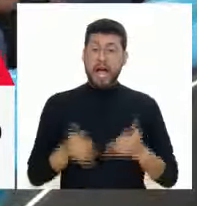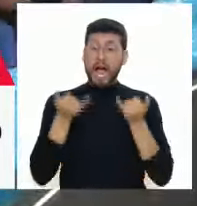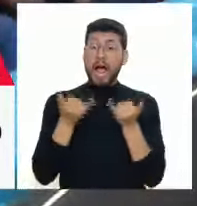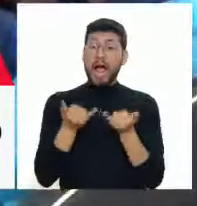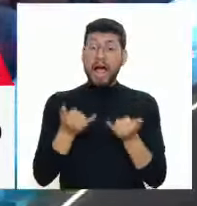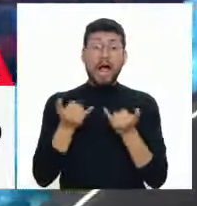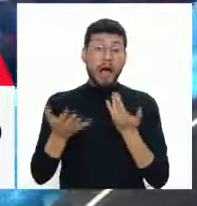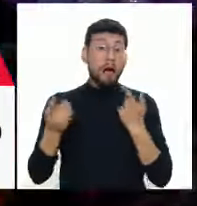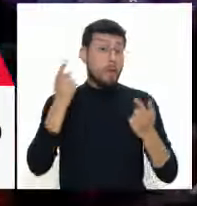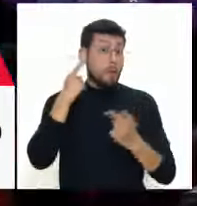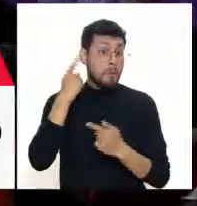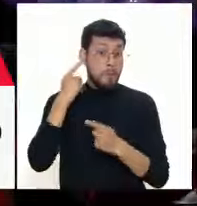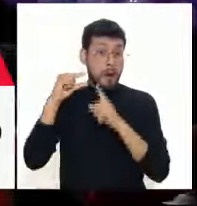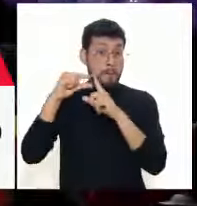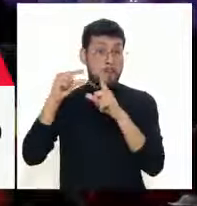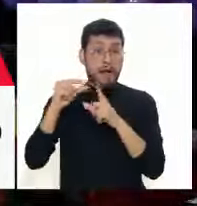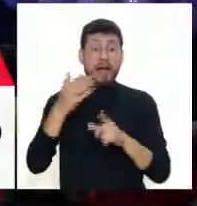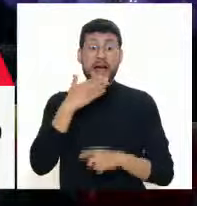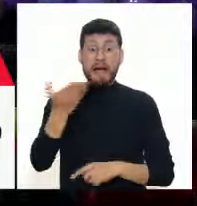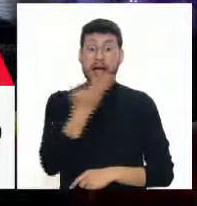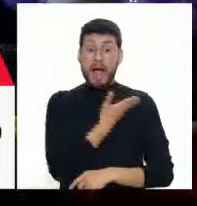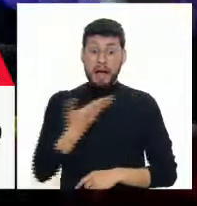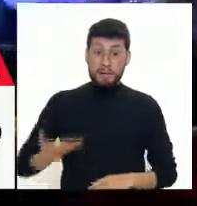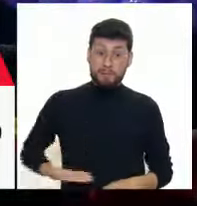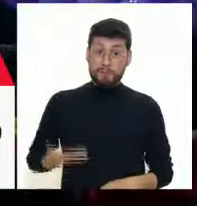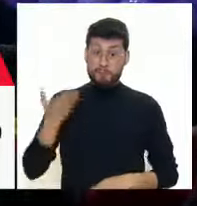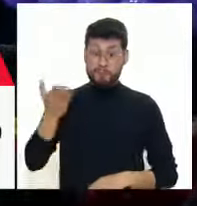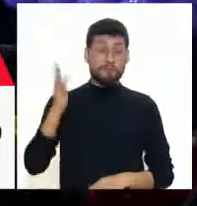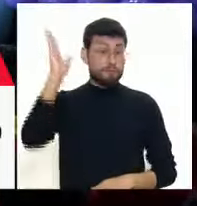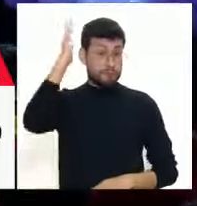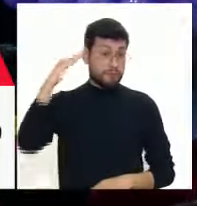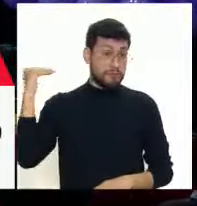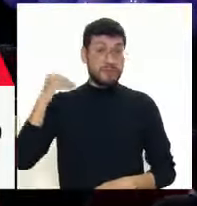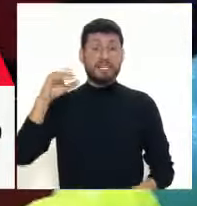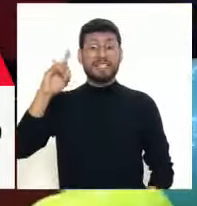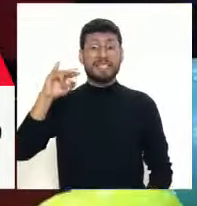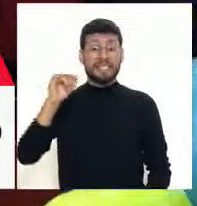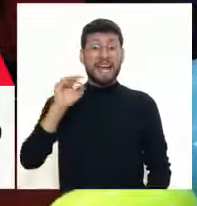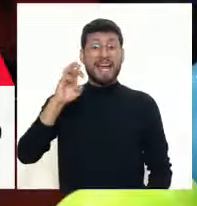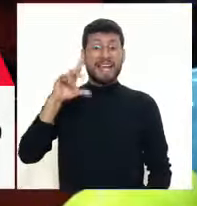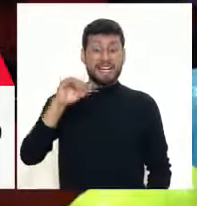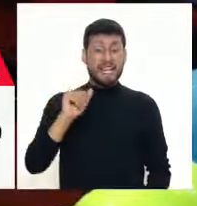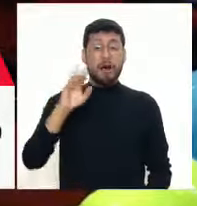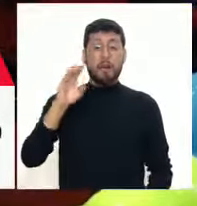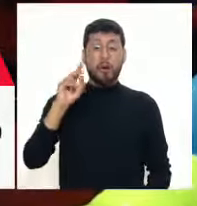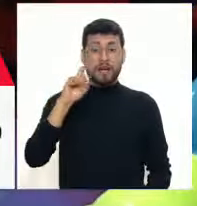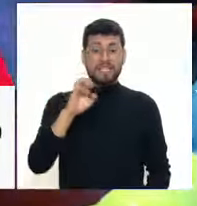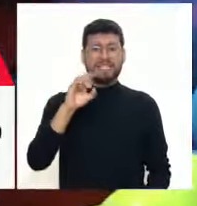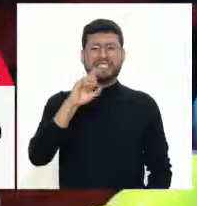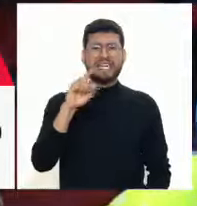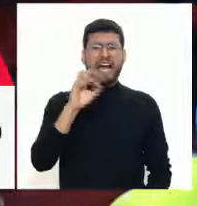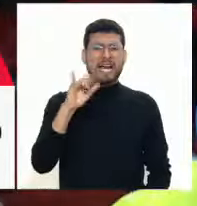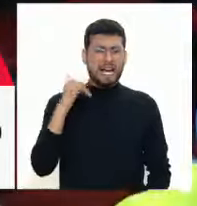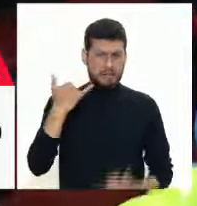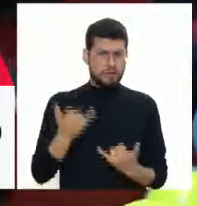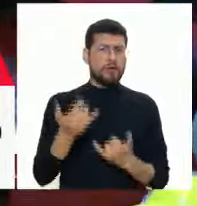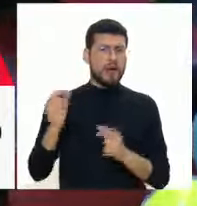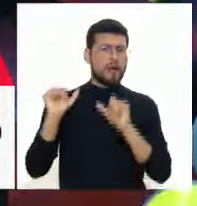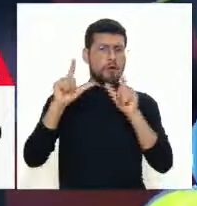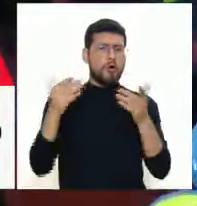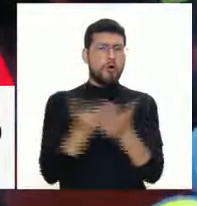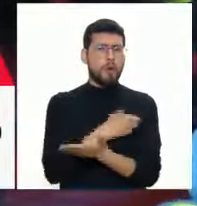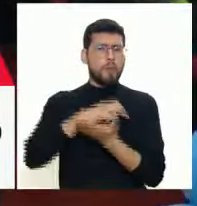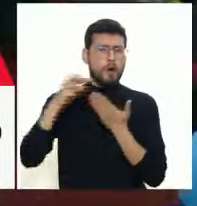vamos a escuchar las palabras de la presidenta de la República, Dina Ercilia Boluarte Segarra, quien participa del lanzamiento de la